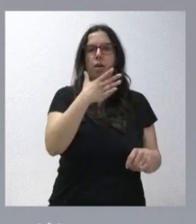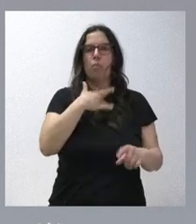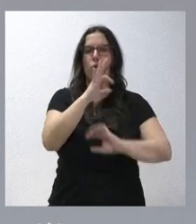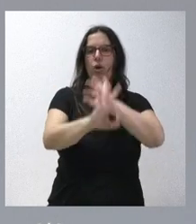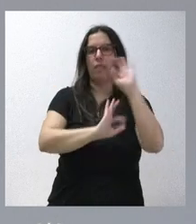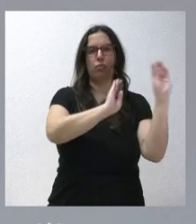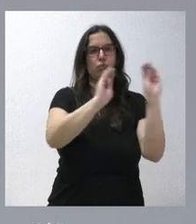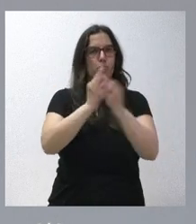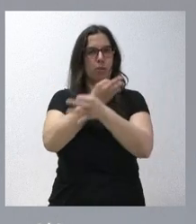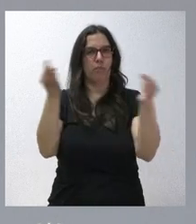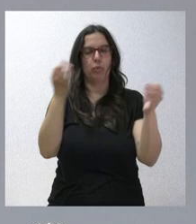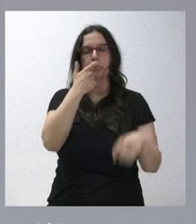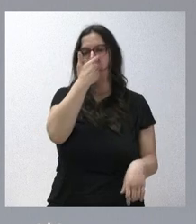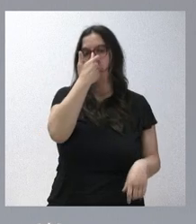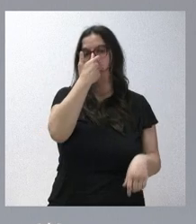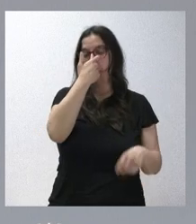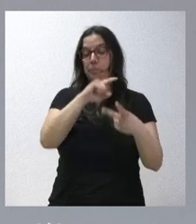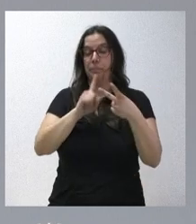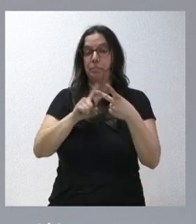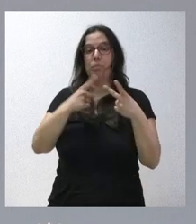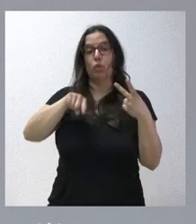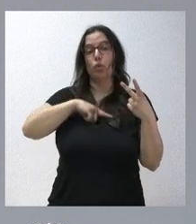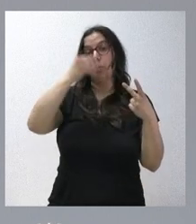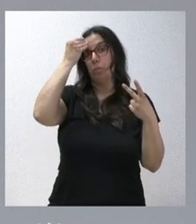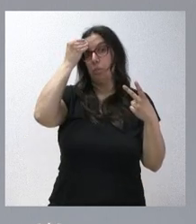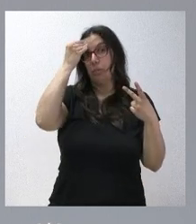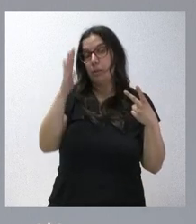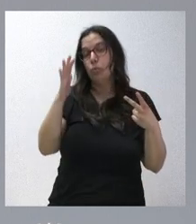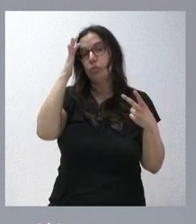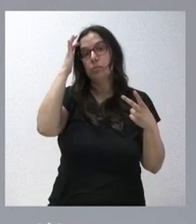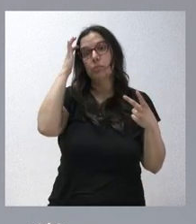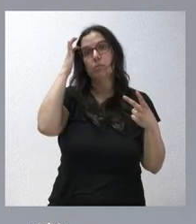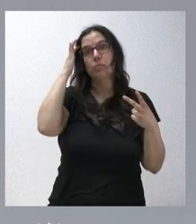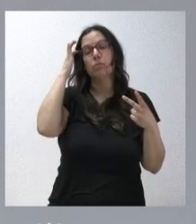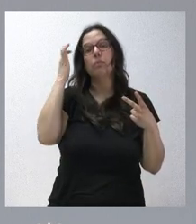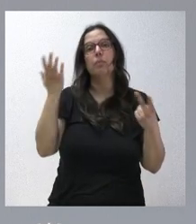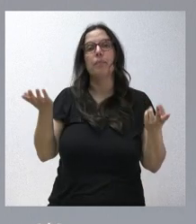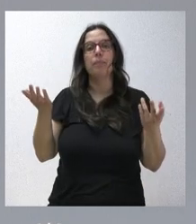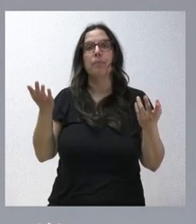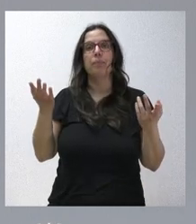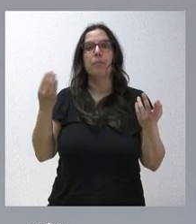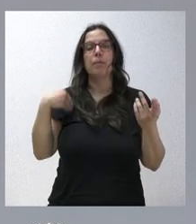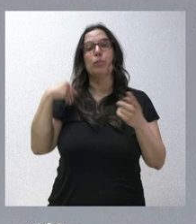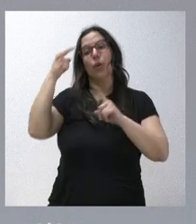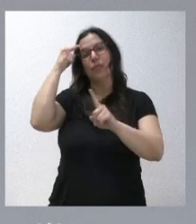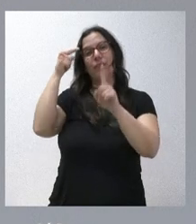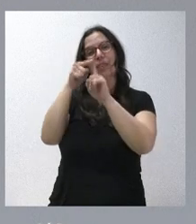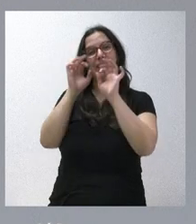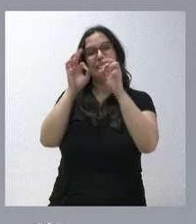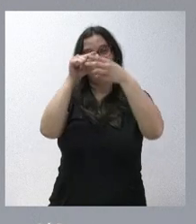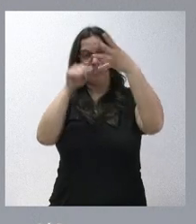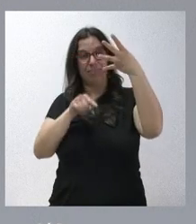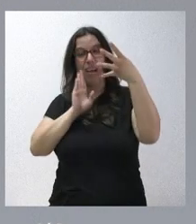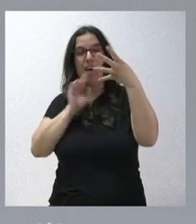pueda tener en segundo lugar entendemos que en ningún caso dados los fines específicos que les he